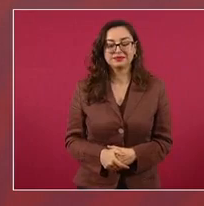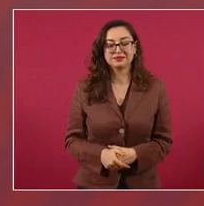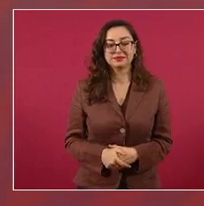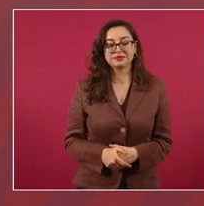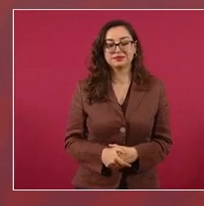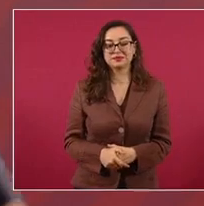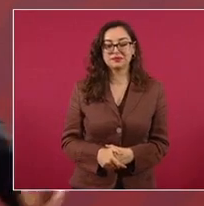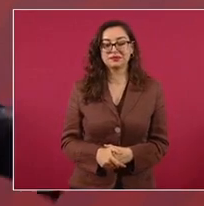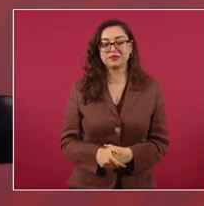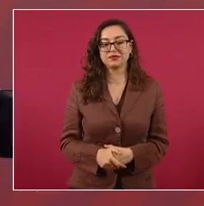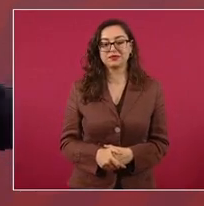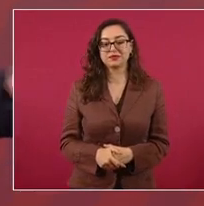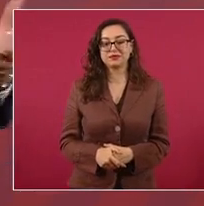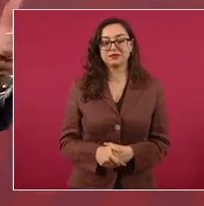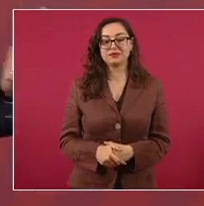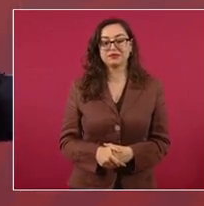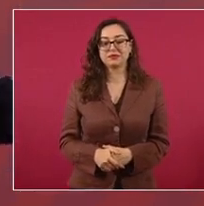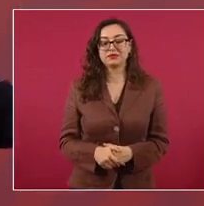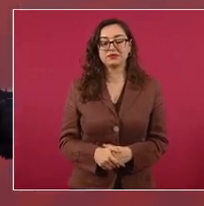Y